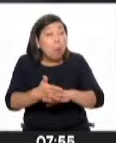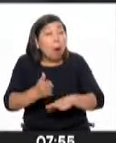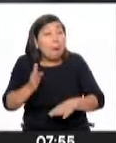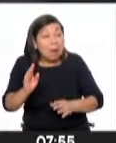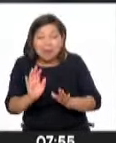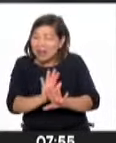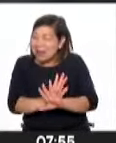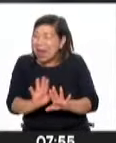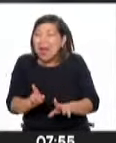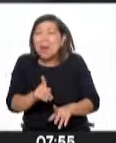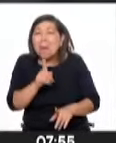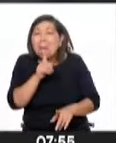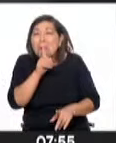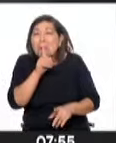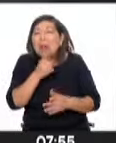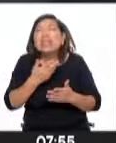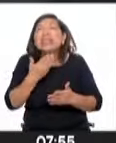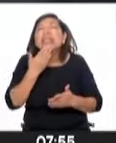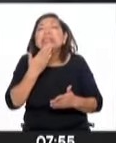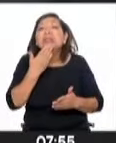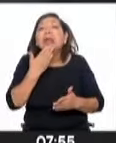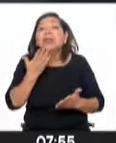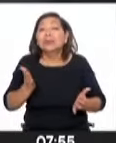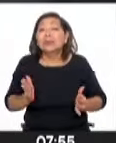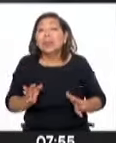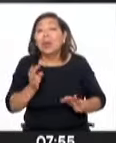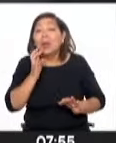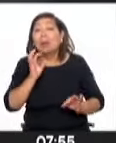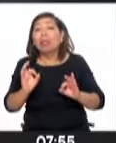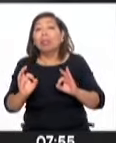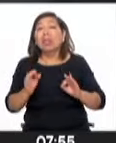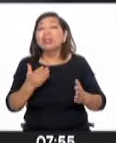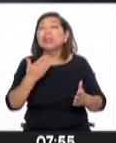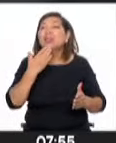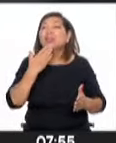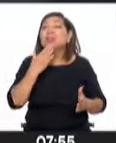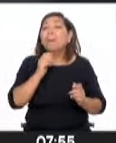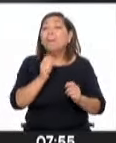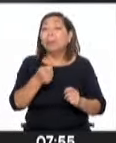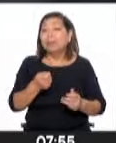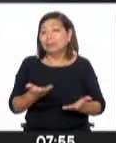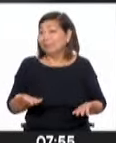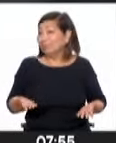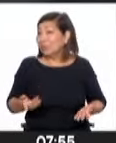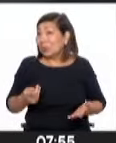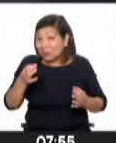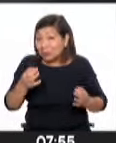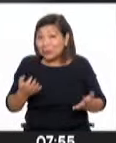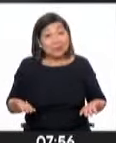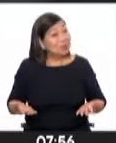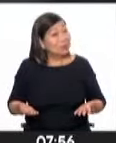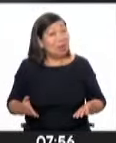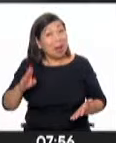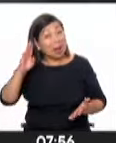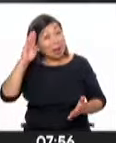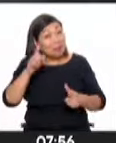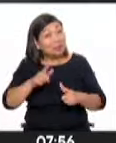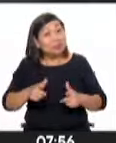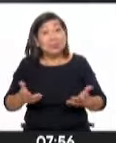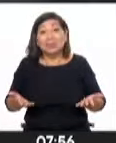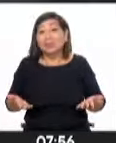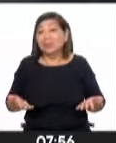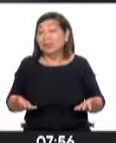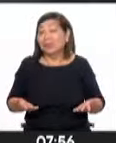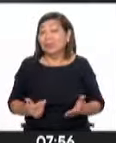están inscritos en registros públicos. Por lo tanto, lamentablemente, pues no tienes una entidad para reclamar. Más allá de la comisaría, porque